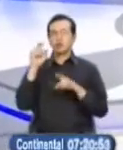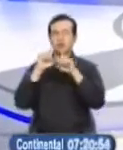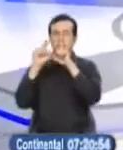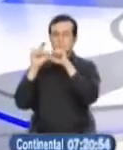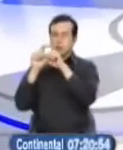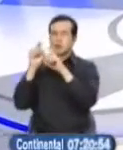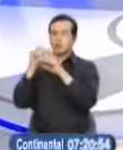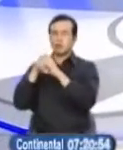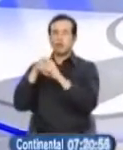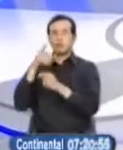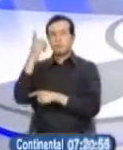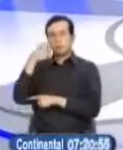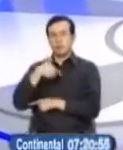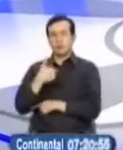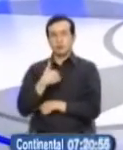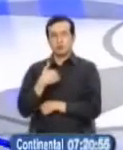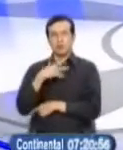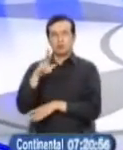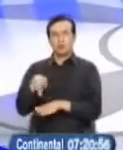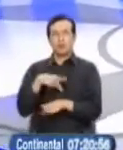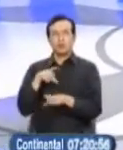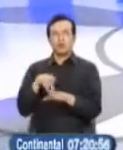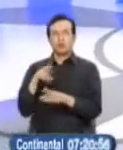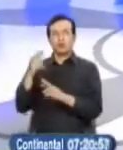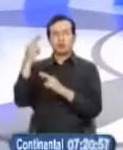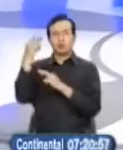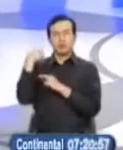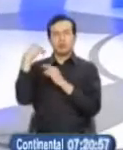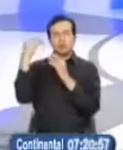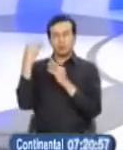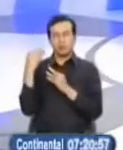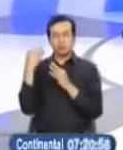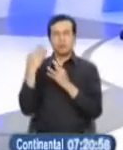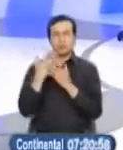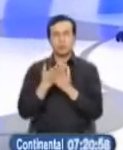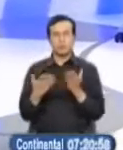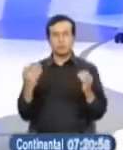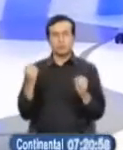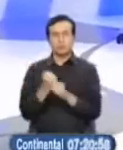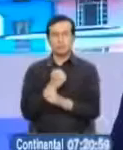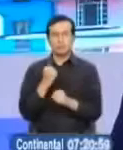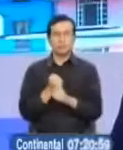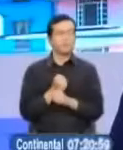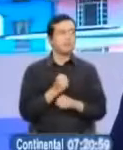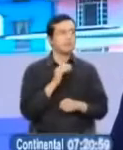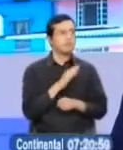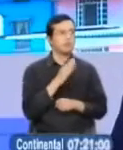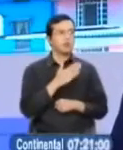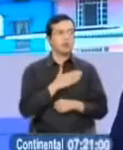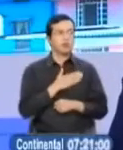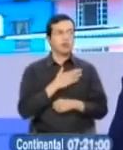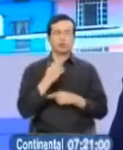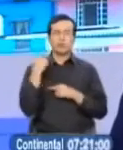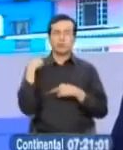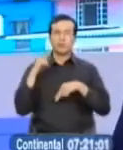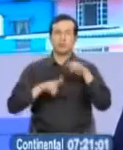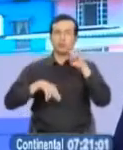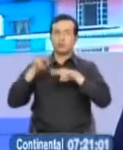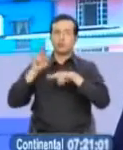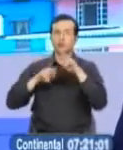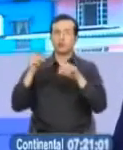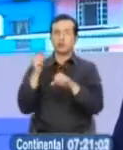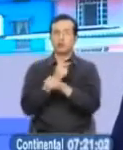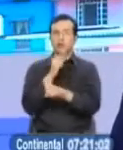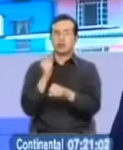empresas como persona, como profesional encargado de esos trabajos. ¿Usted es como responsable de la construcción, como